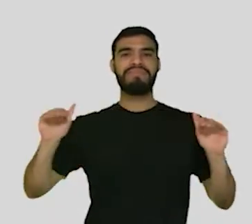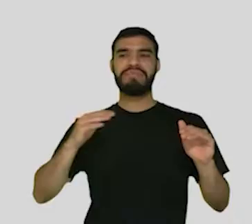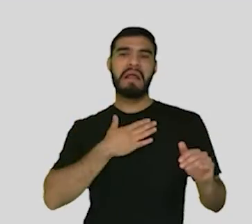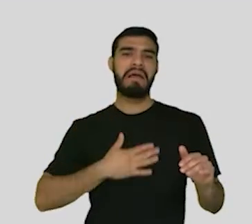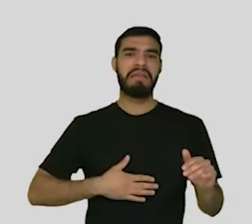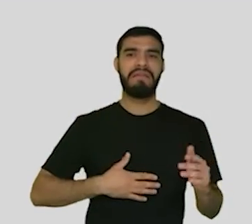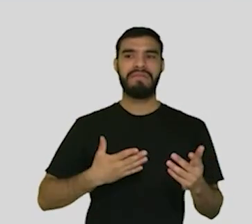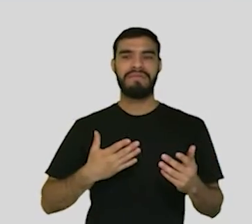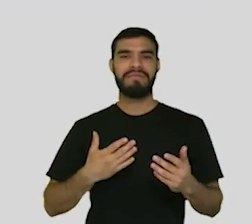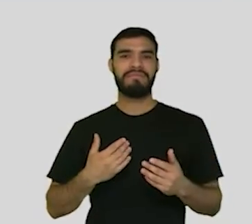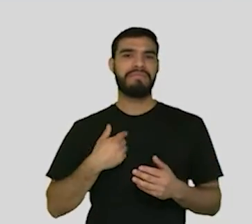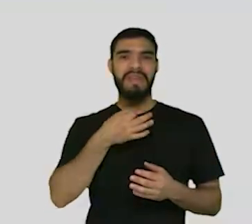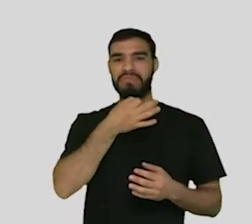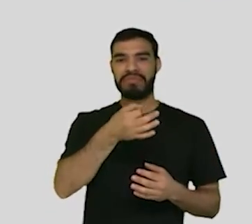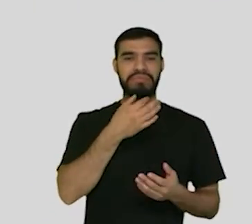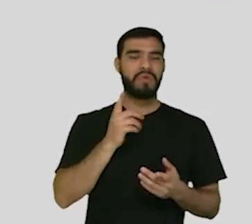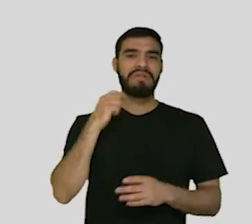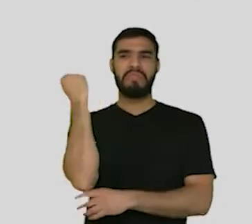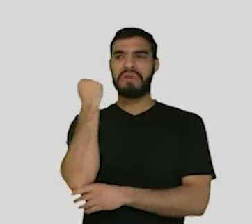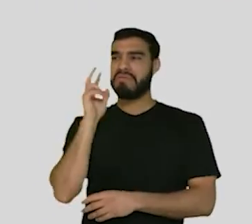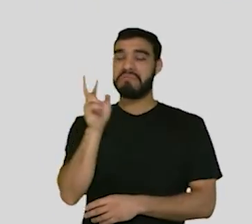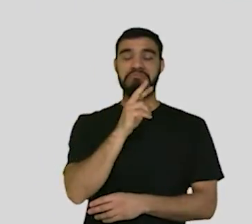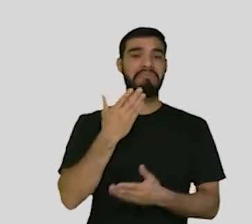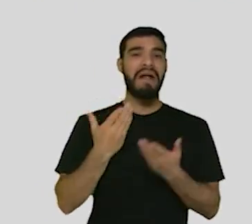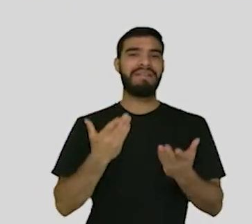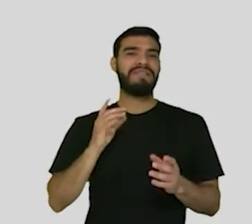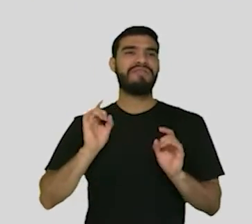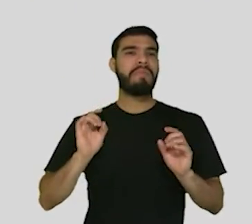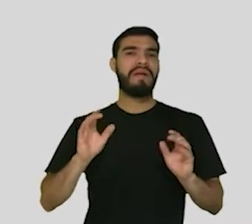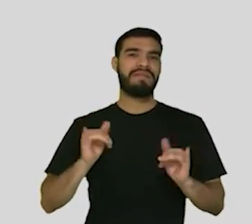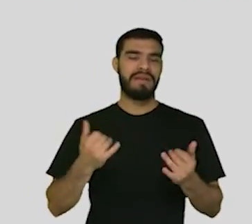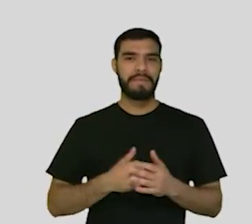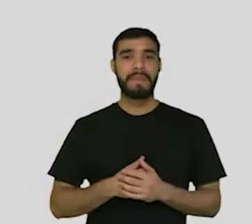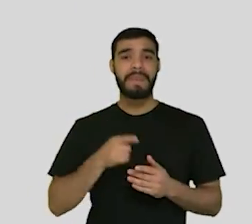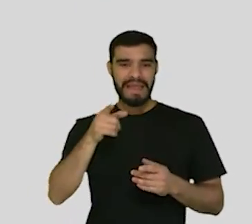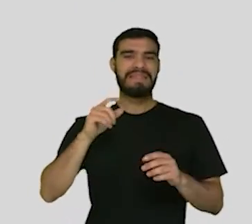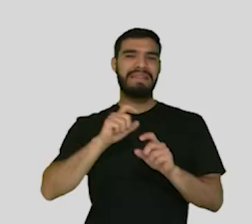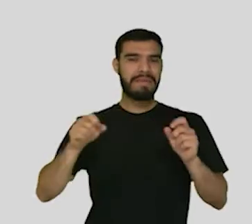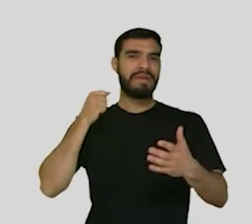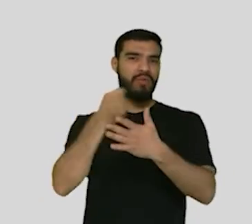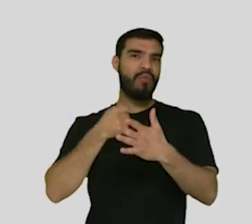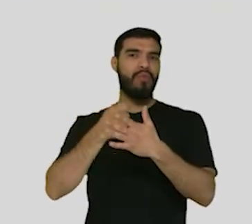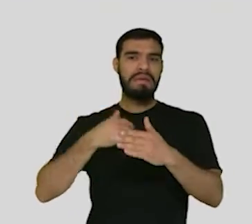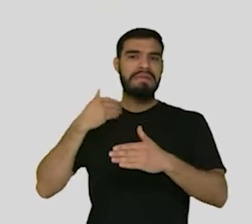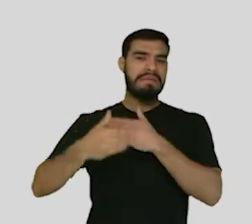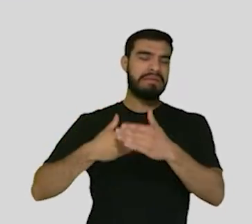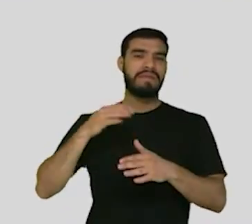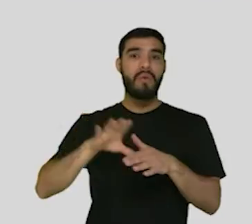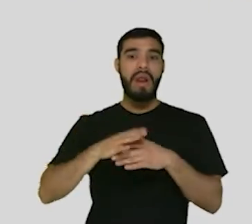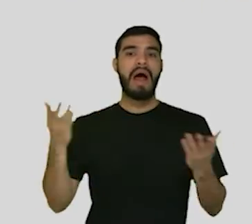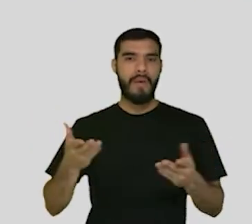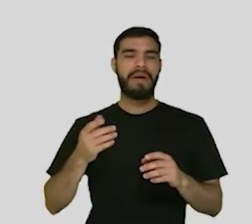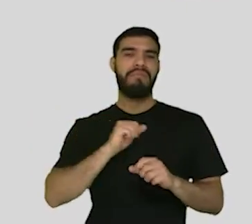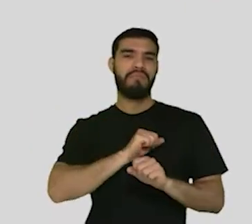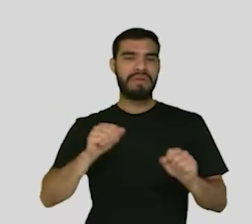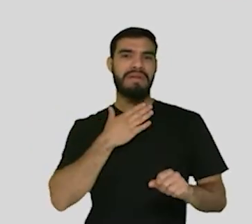que da sabe mamba el guasotre iba yepa, entonces sabe mamba el pajuramo. Coanga no te cotemer ya pues